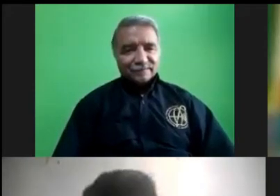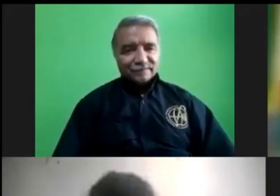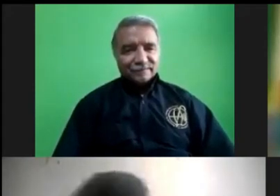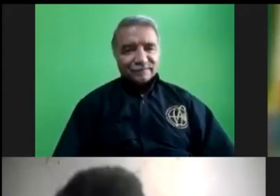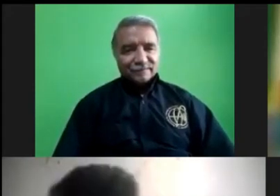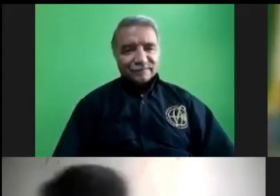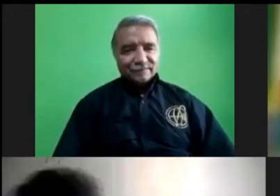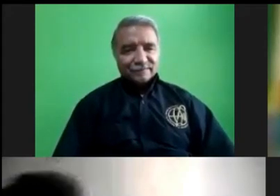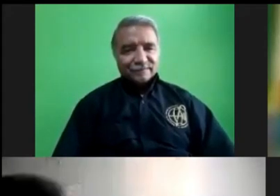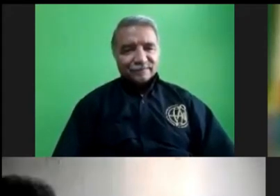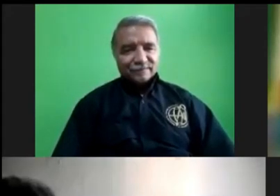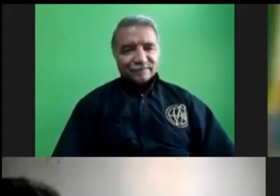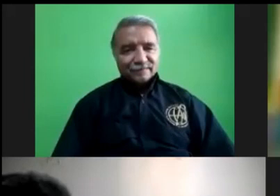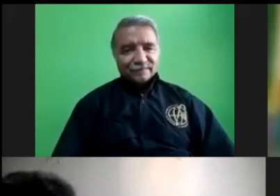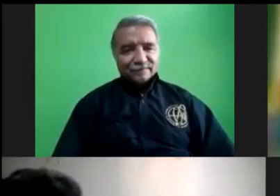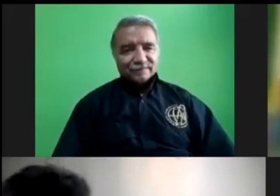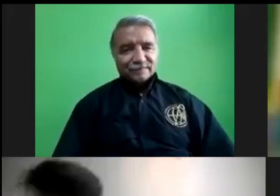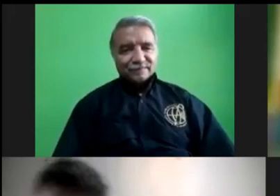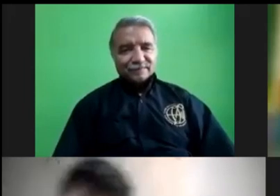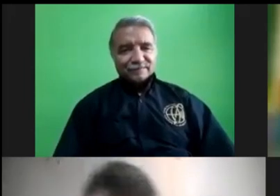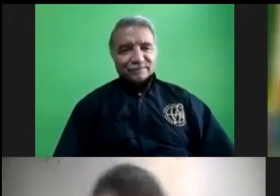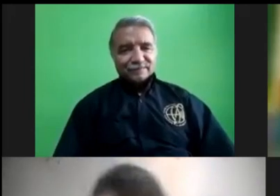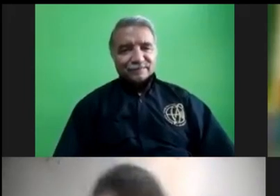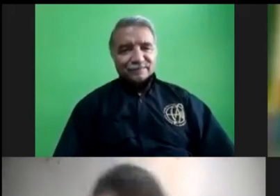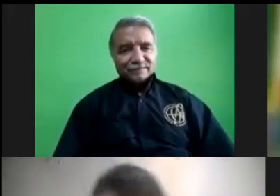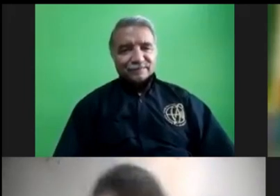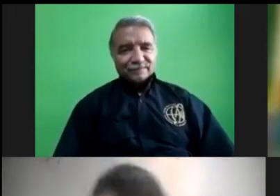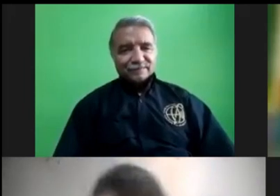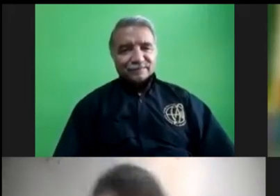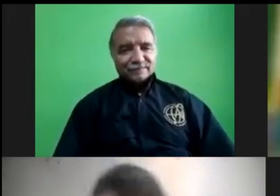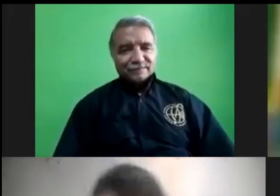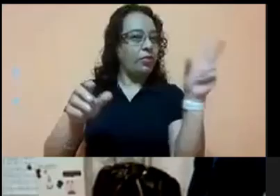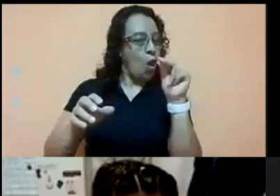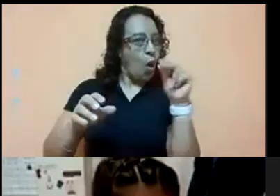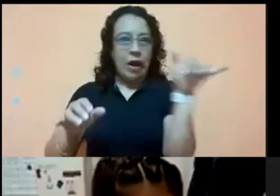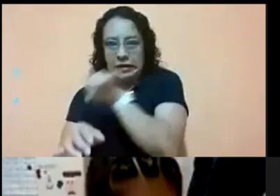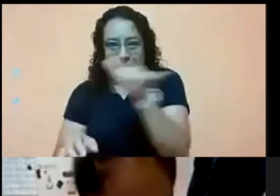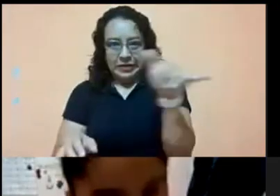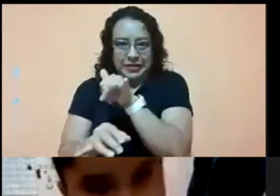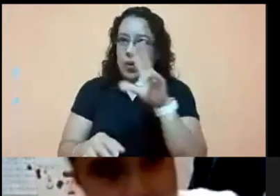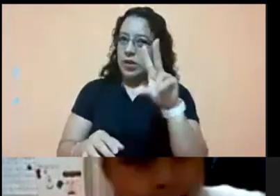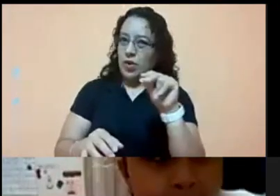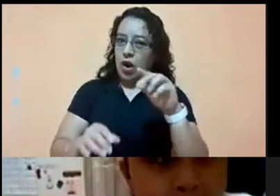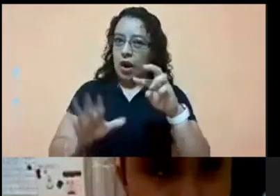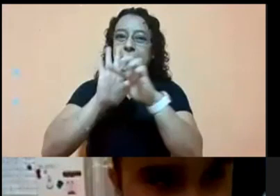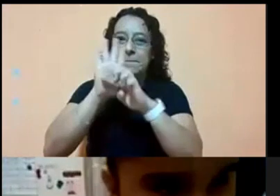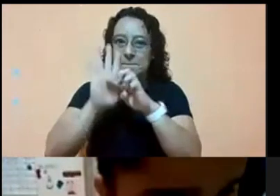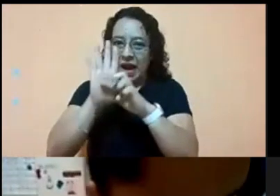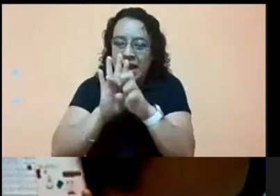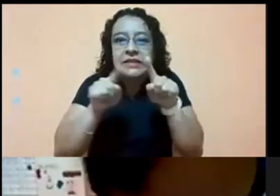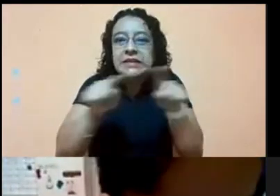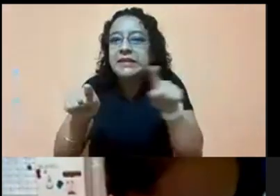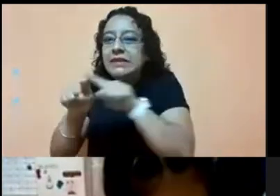es internacional, sino que en cada país se maneja de diferente manera. En marzo del